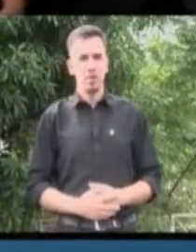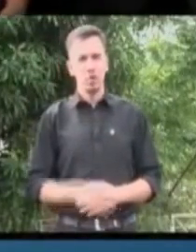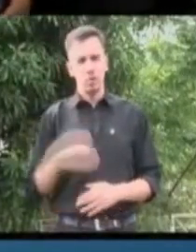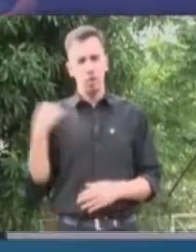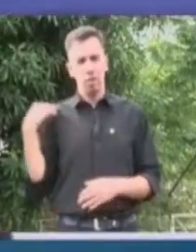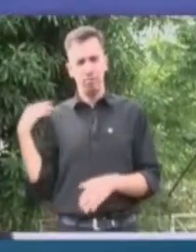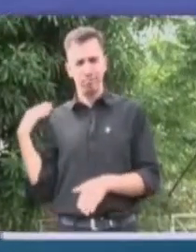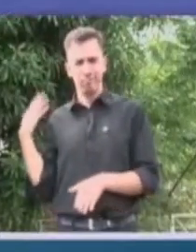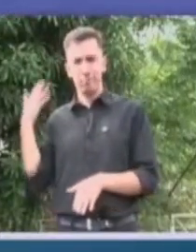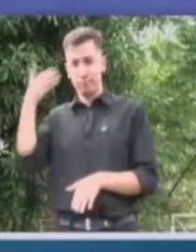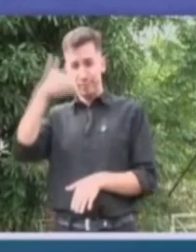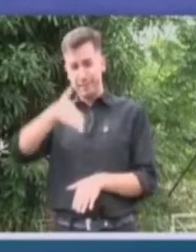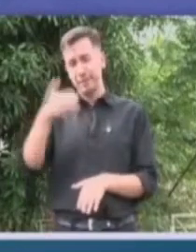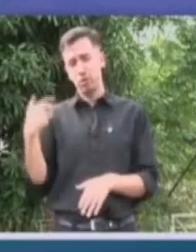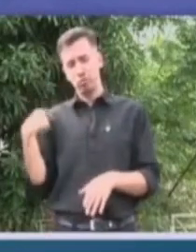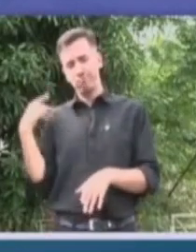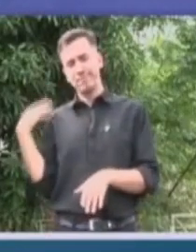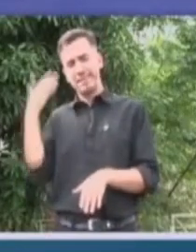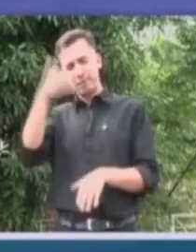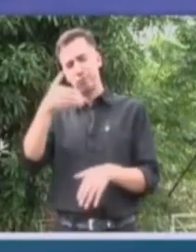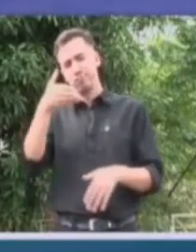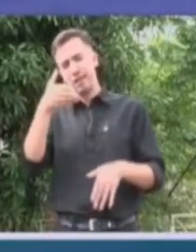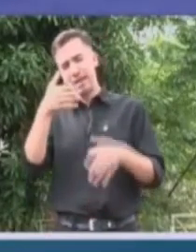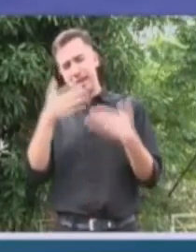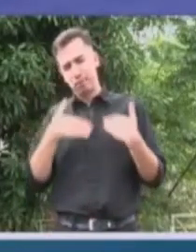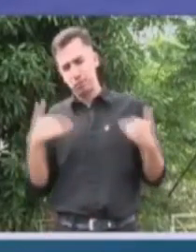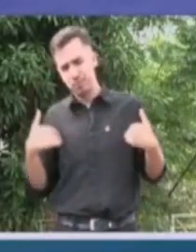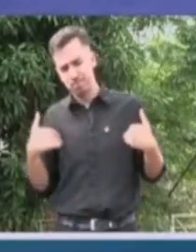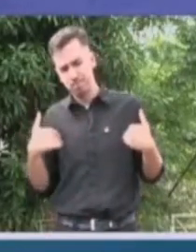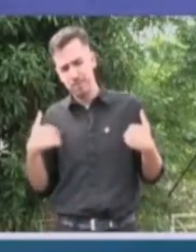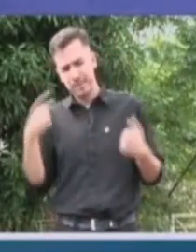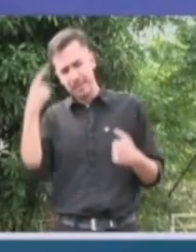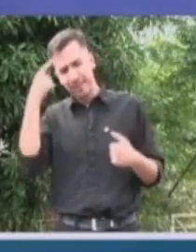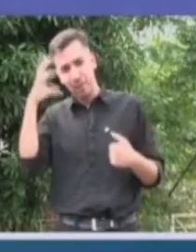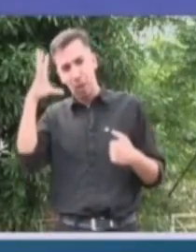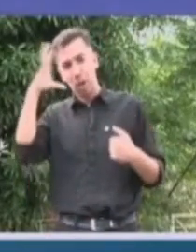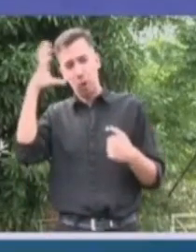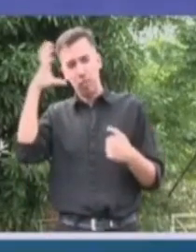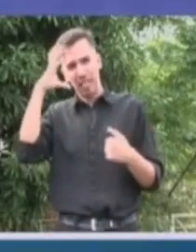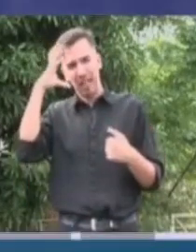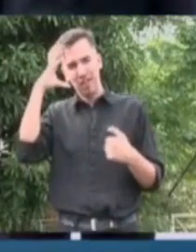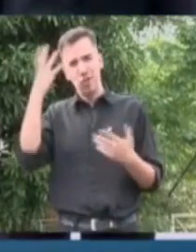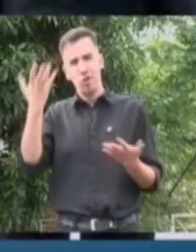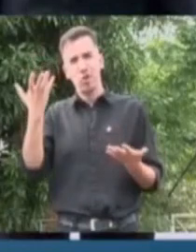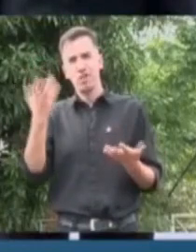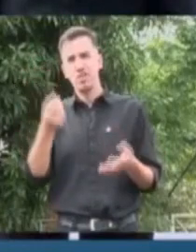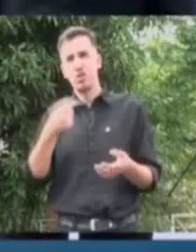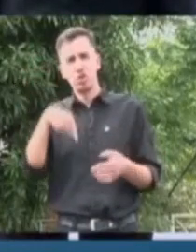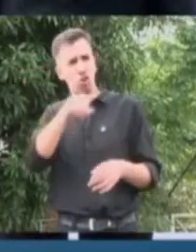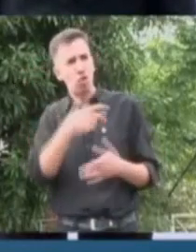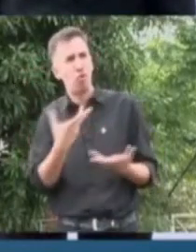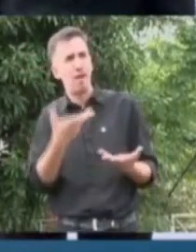Cuando veníamos hacia Apóstoles, nos veníamos acordando qué estábamos haciendo un 2 de